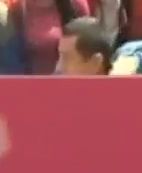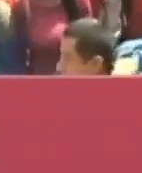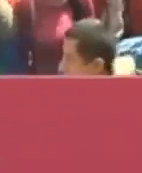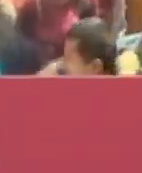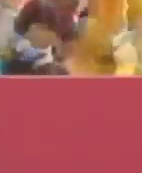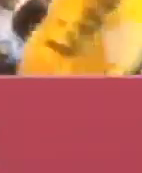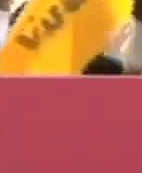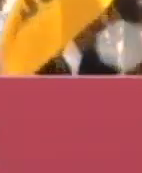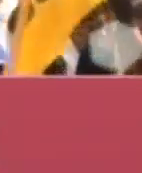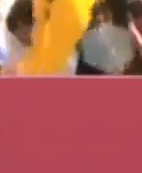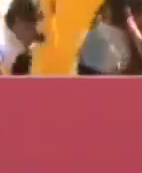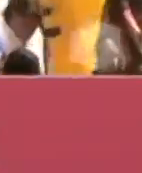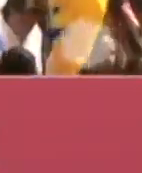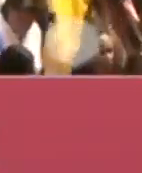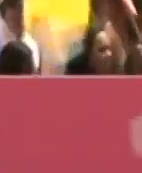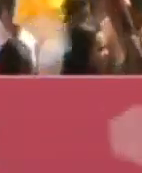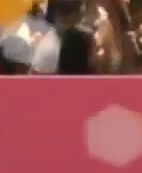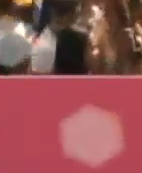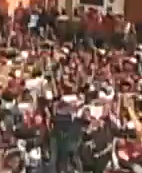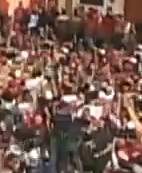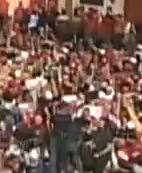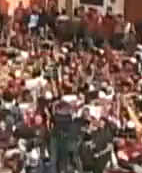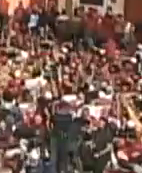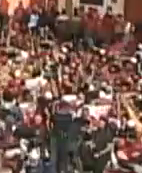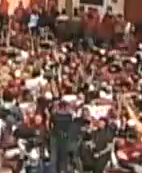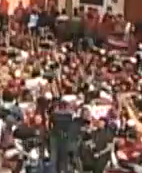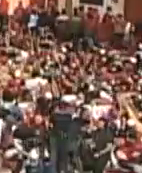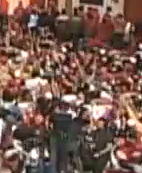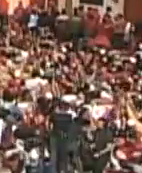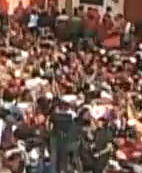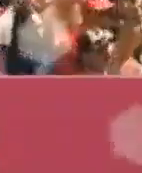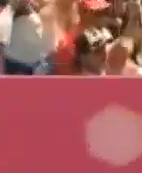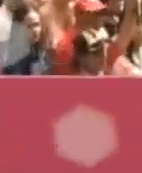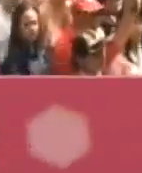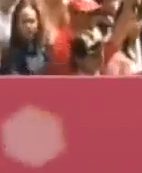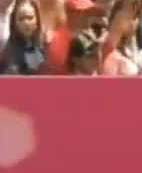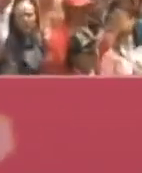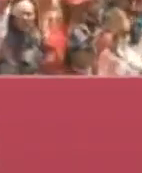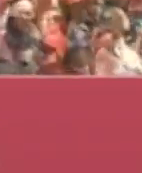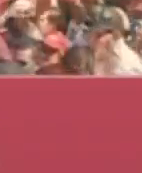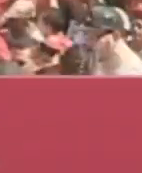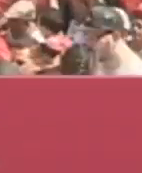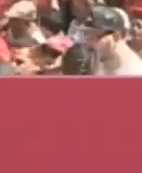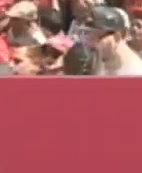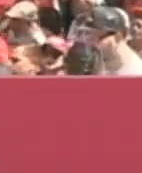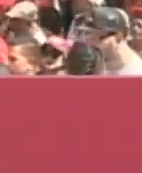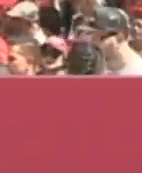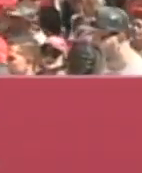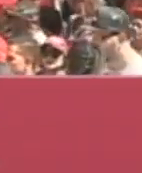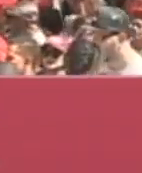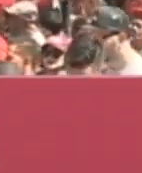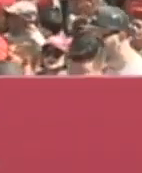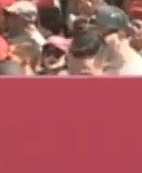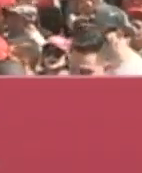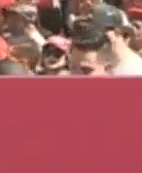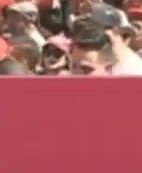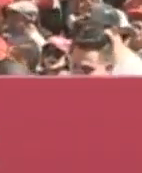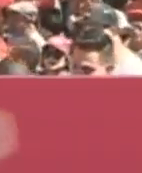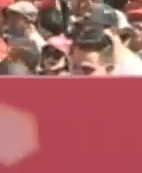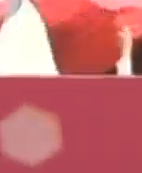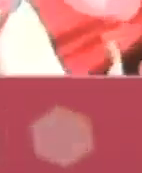Estados Unidos dirige una operación para imponer a través de un golpe de Estado un gobierno títere a